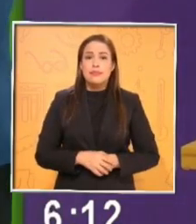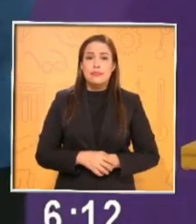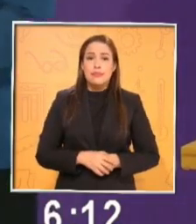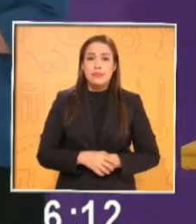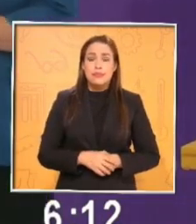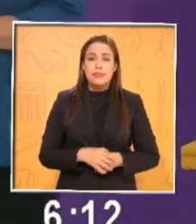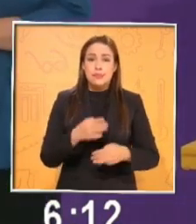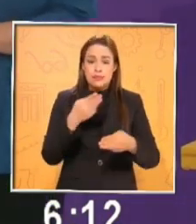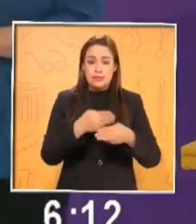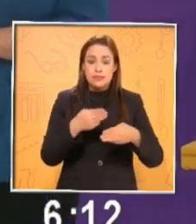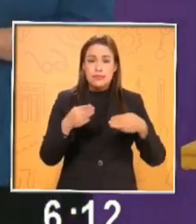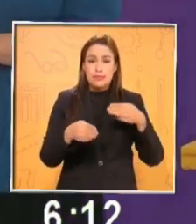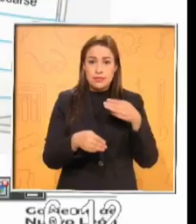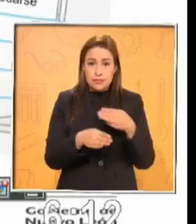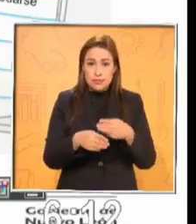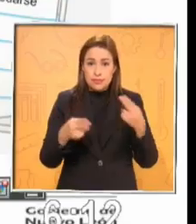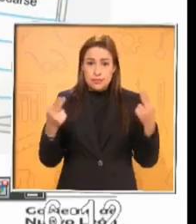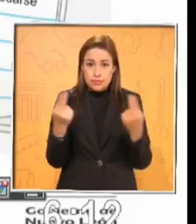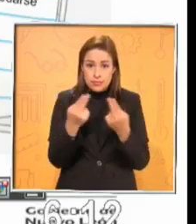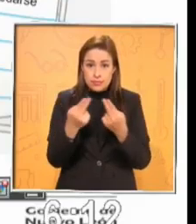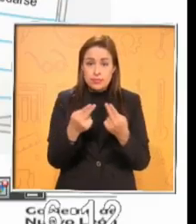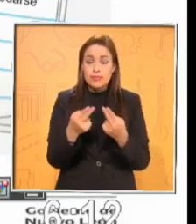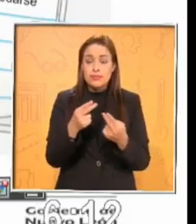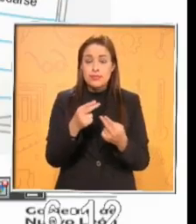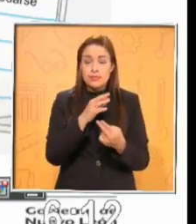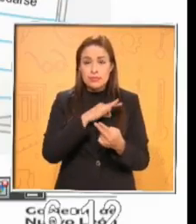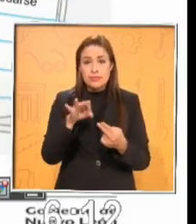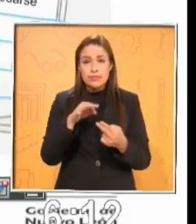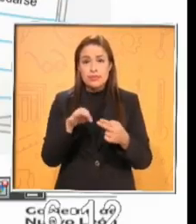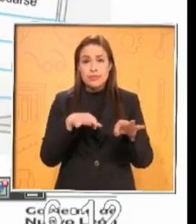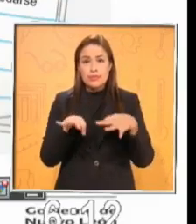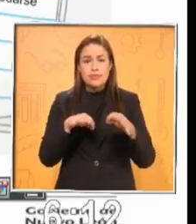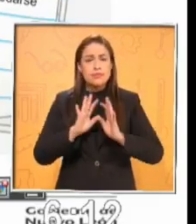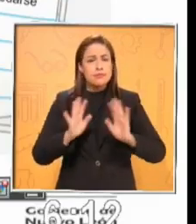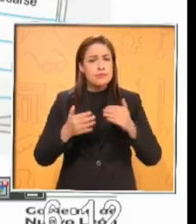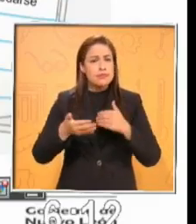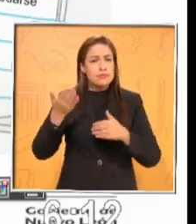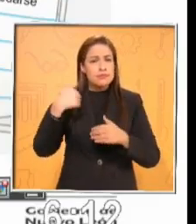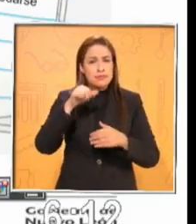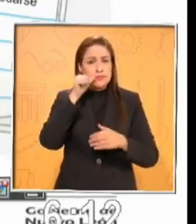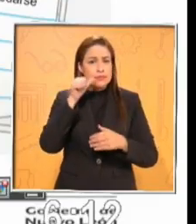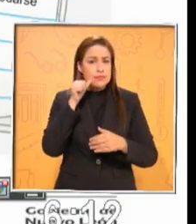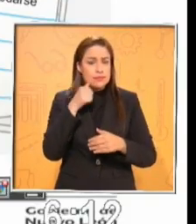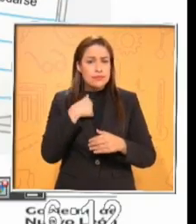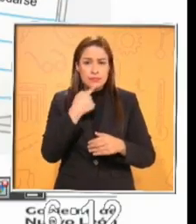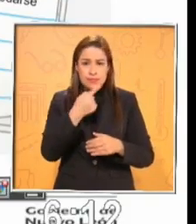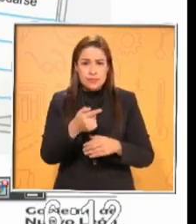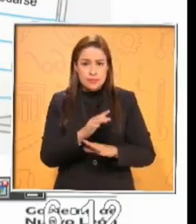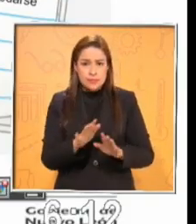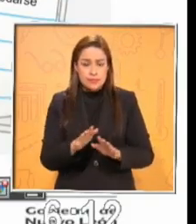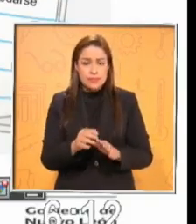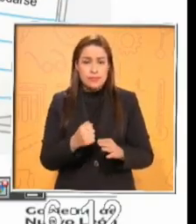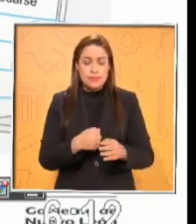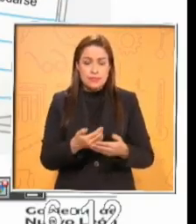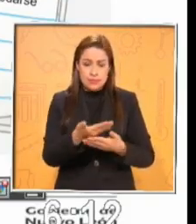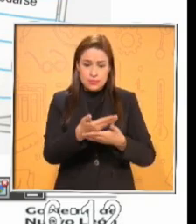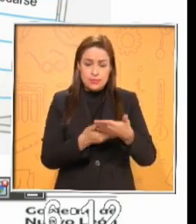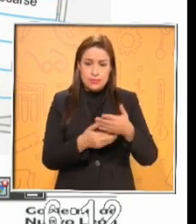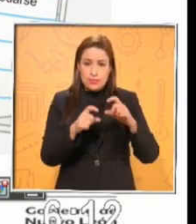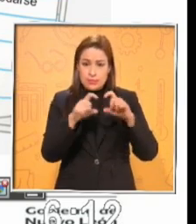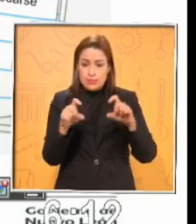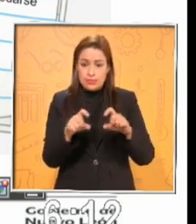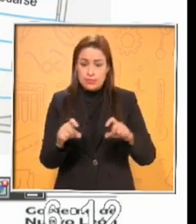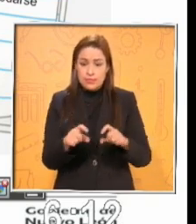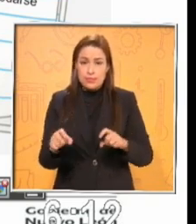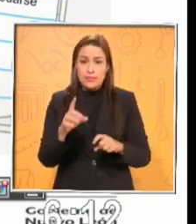Los materiales que necesitamos para trabajar, ya los habíamos mencionado ayer, los guiones didácticos tutoriales,